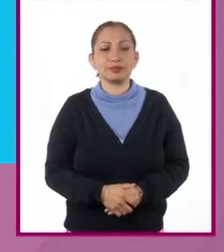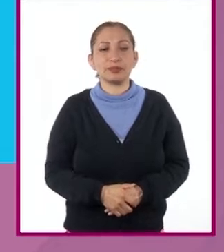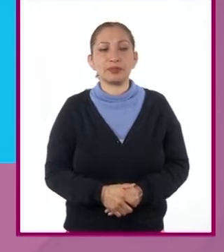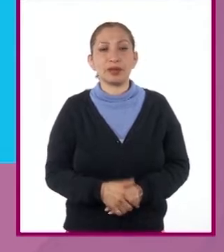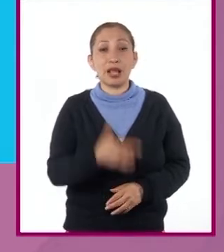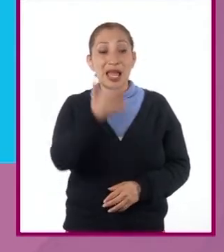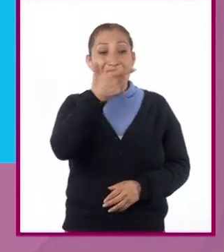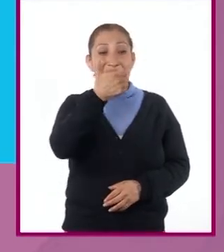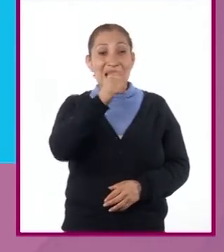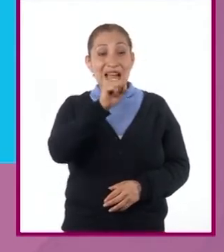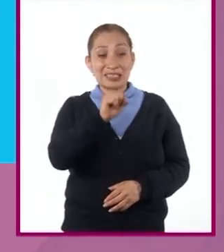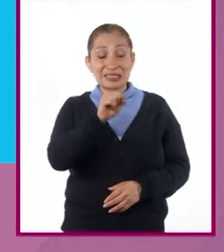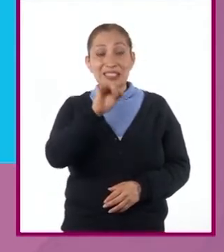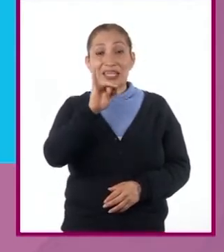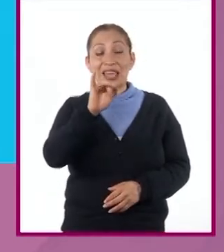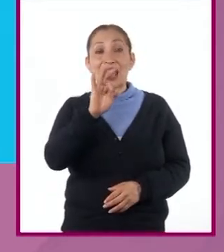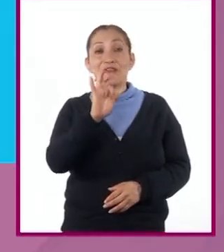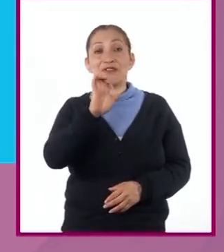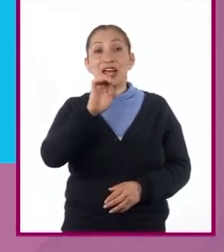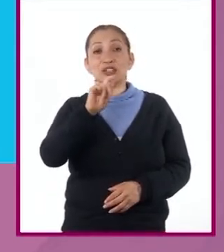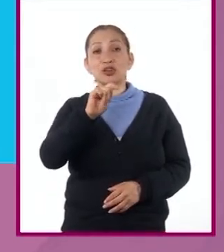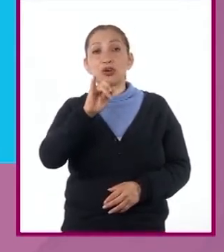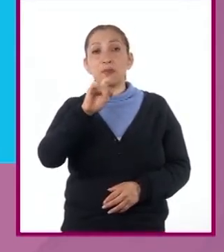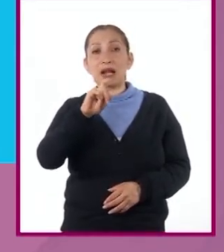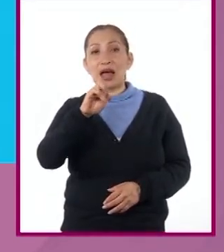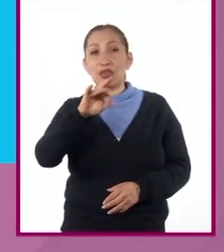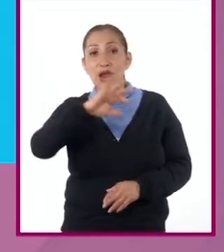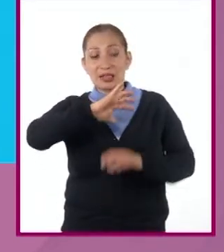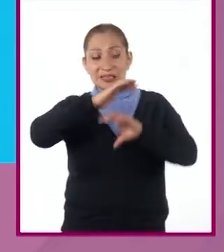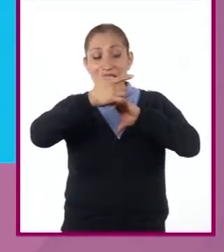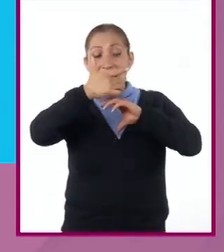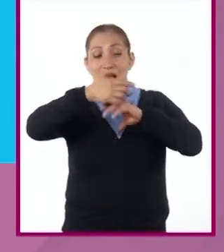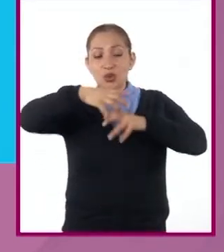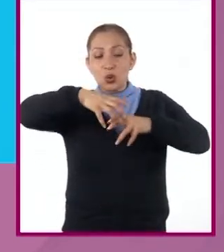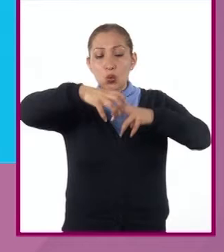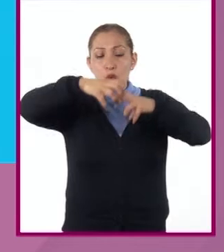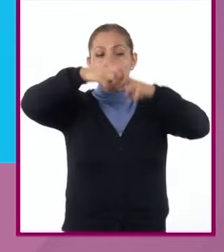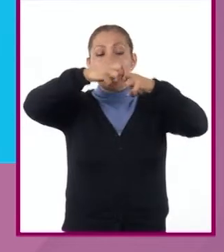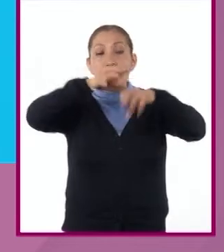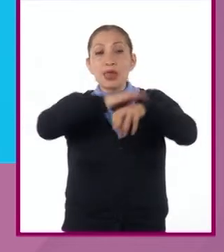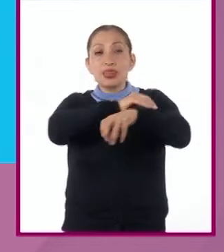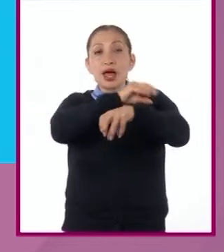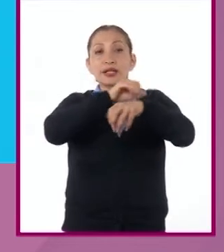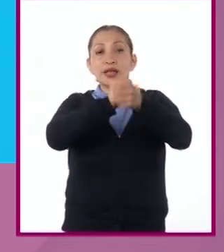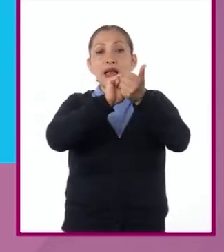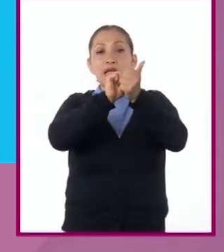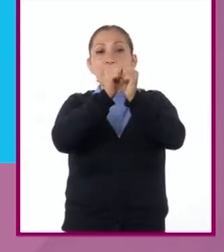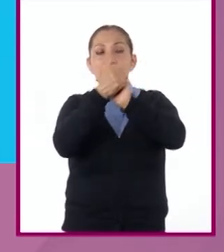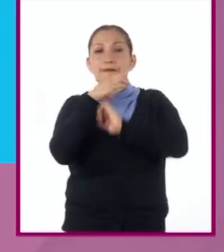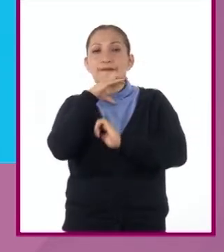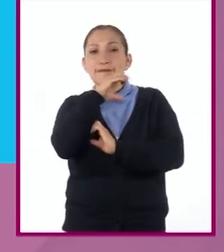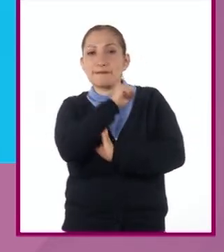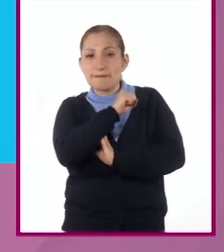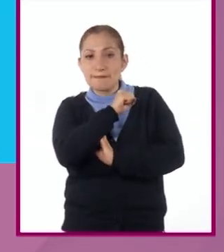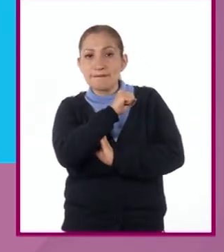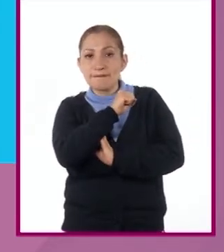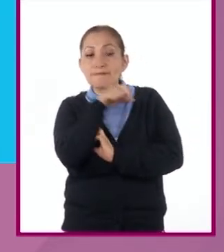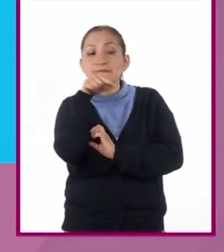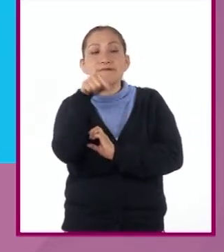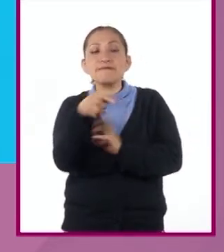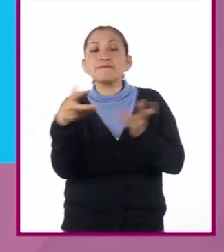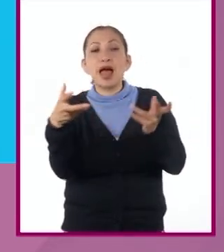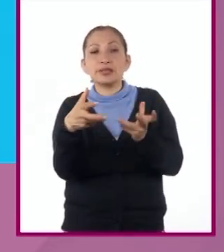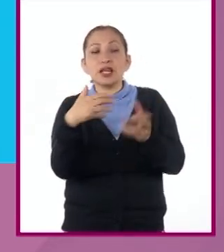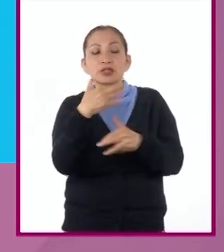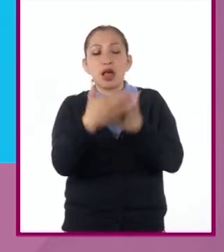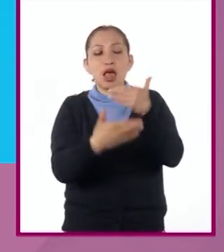Un gas de efecto invernadero es un gas de la atmósfera que absorbe y emite energía en forma de calor. El efecto invernadero es